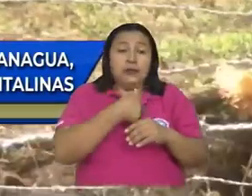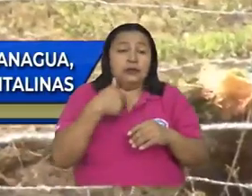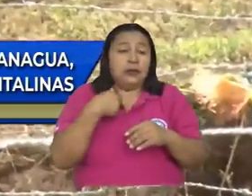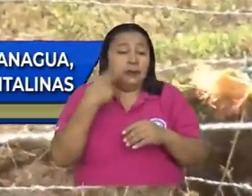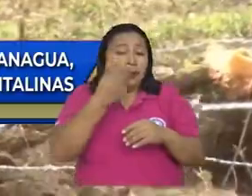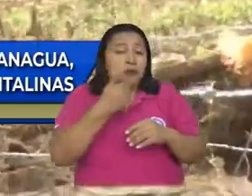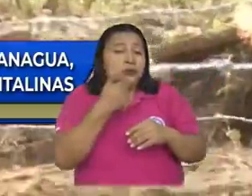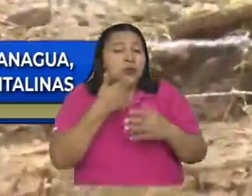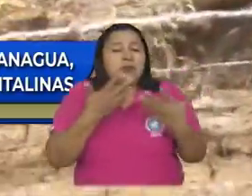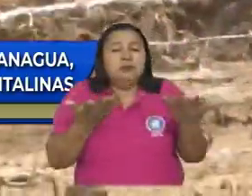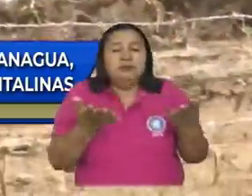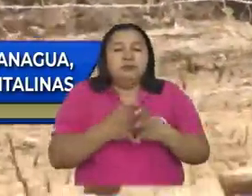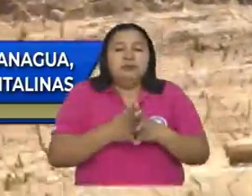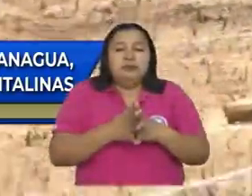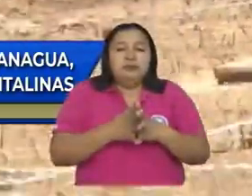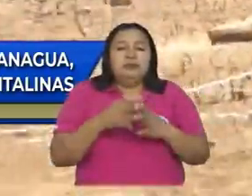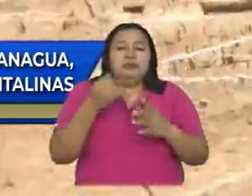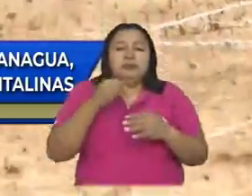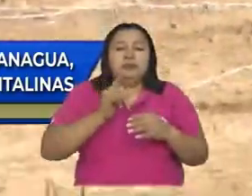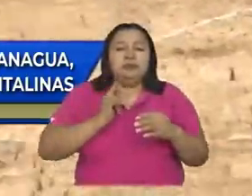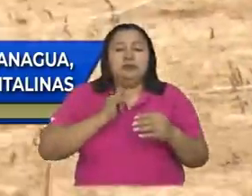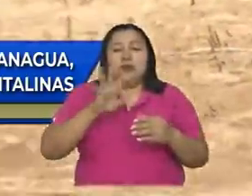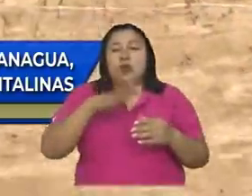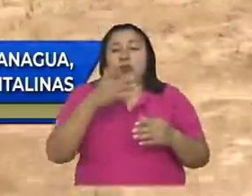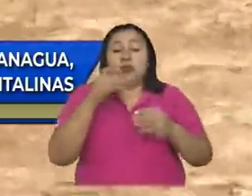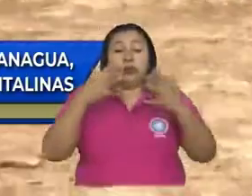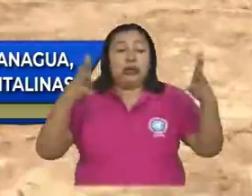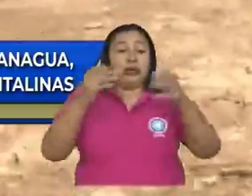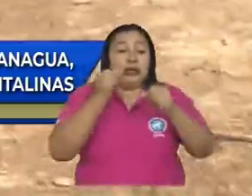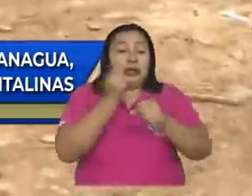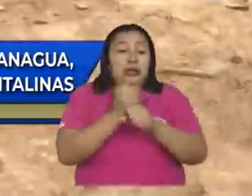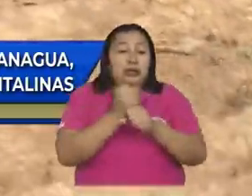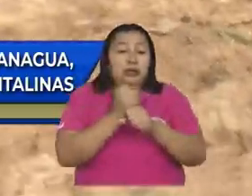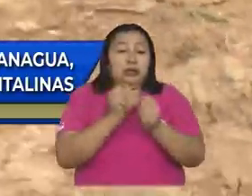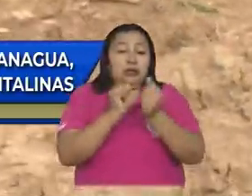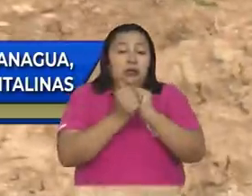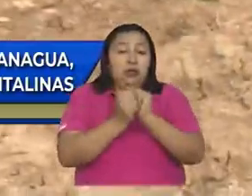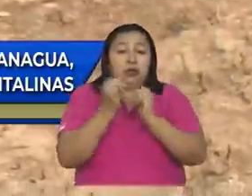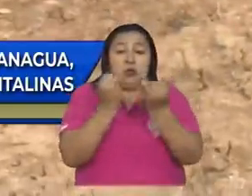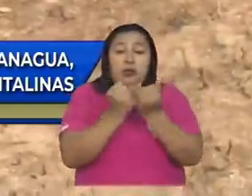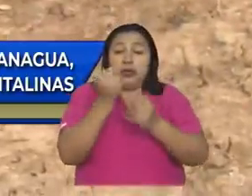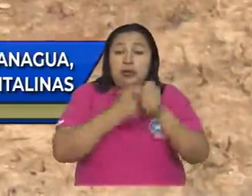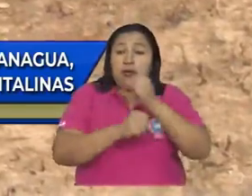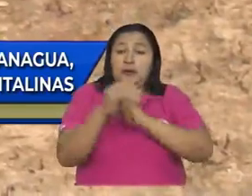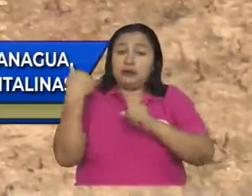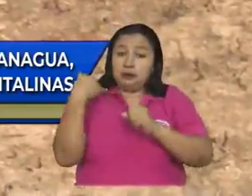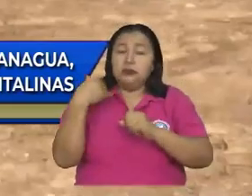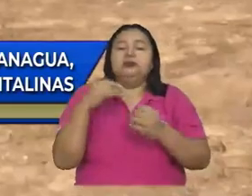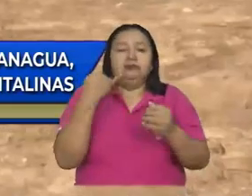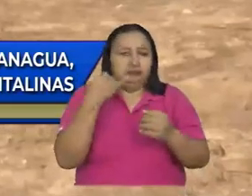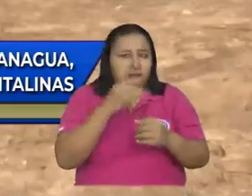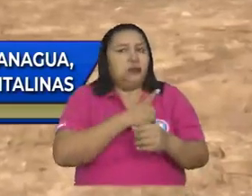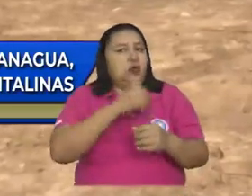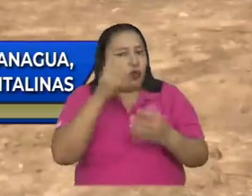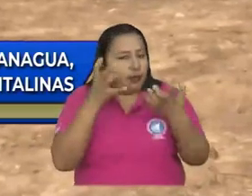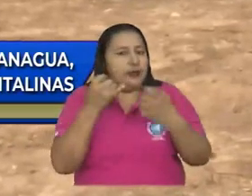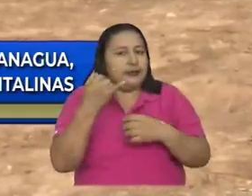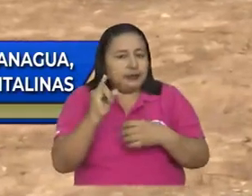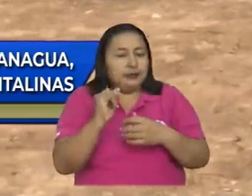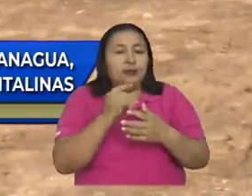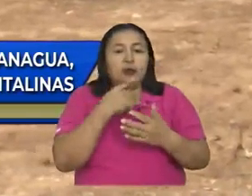sobre si vamos a tener otro gran año en deportes como el año pasado. Pues Dios quiera que sí. Dios quiera que sí, porque